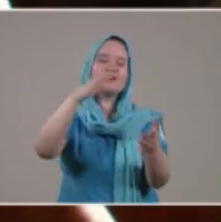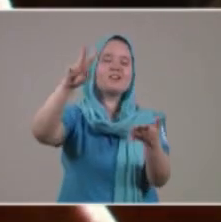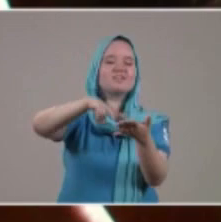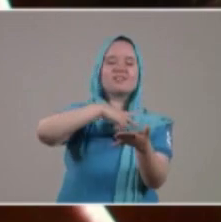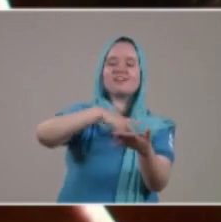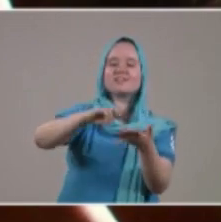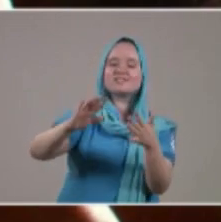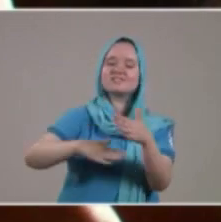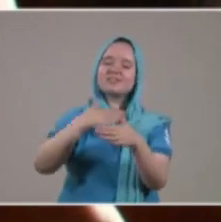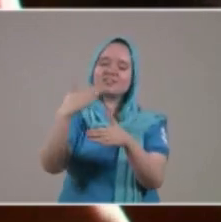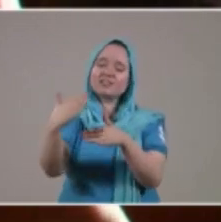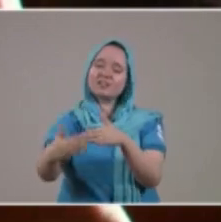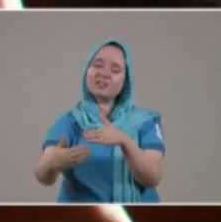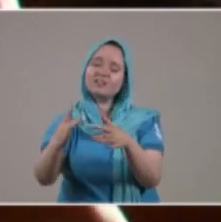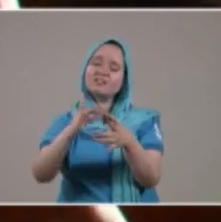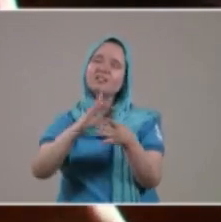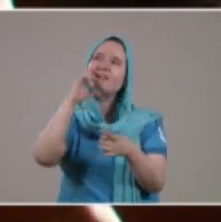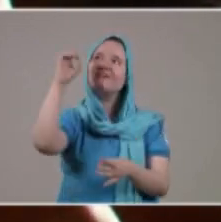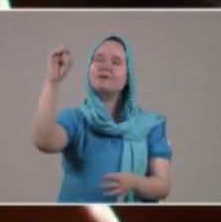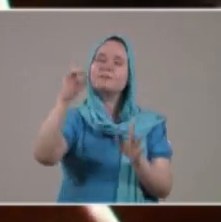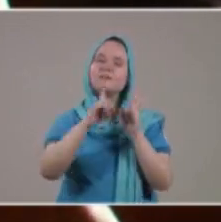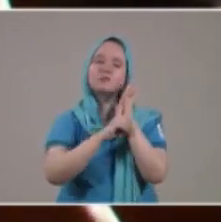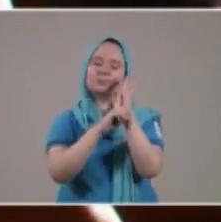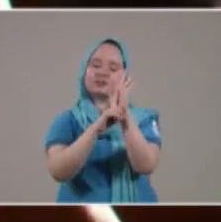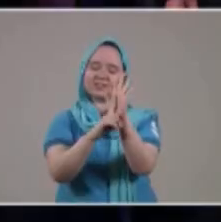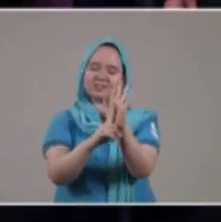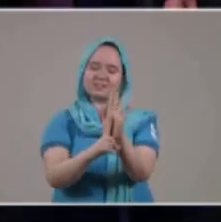danzan delante de tu presencia.